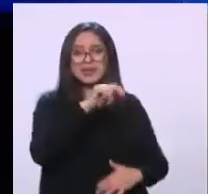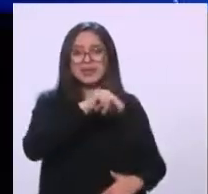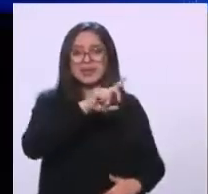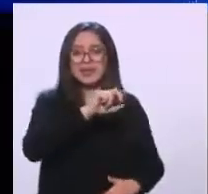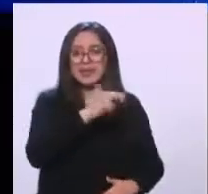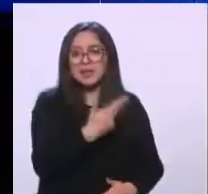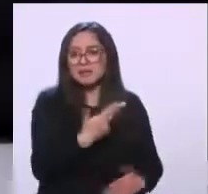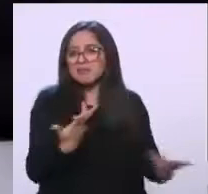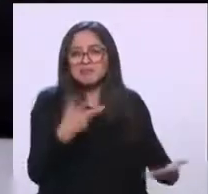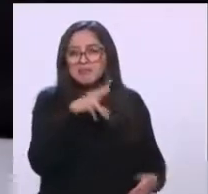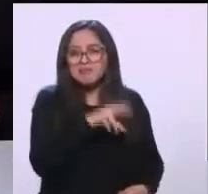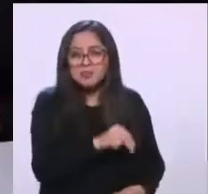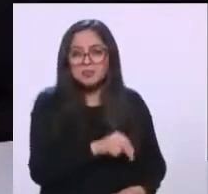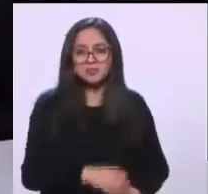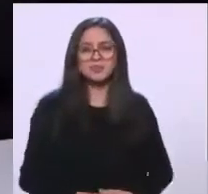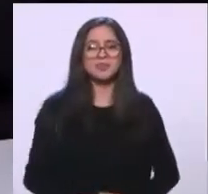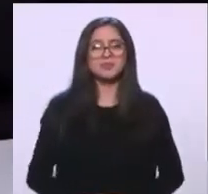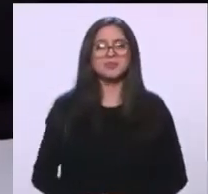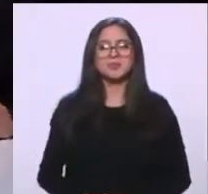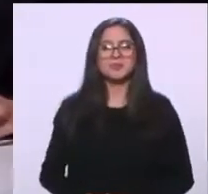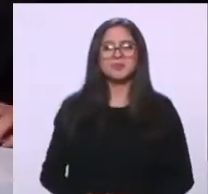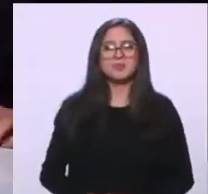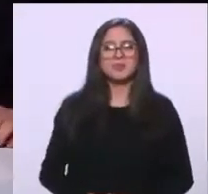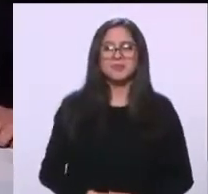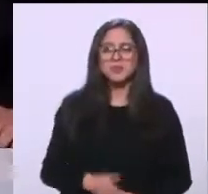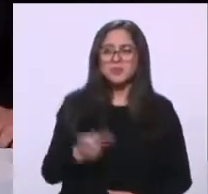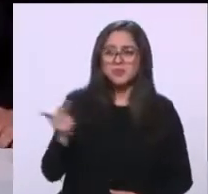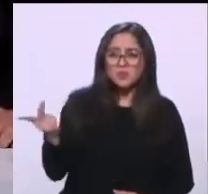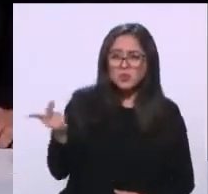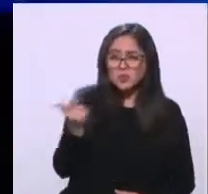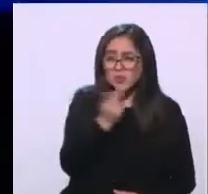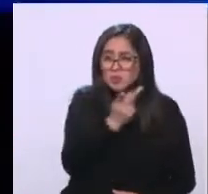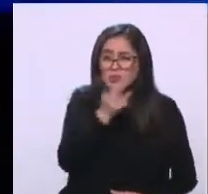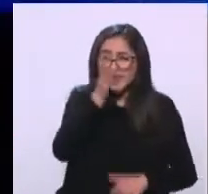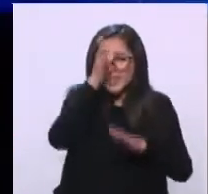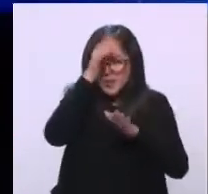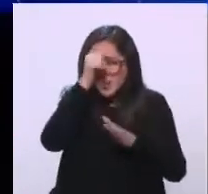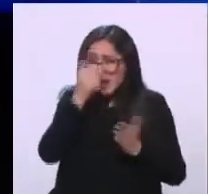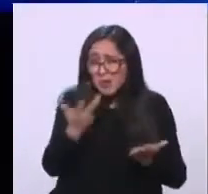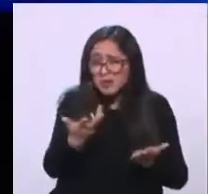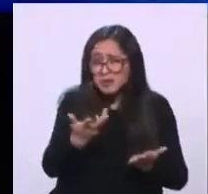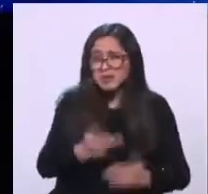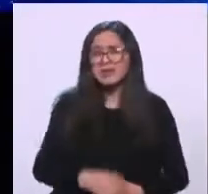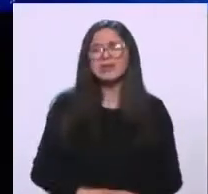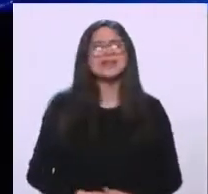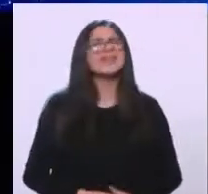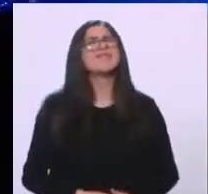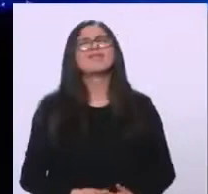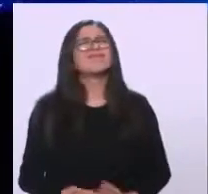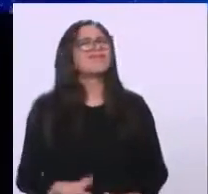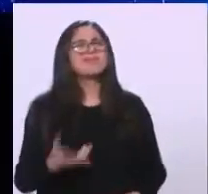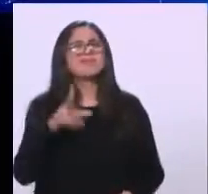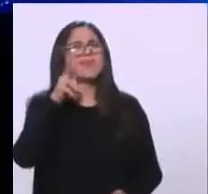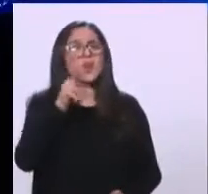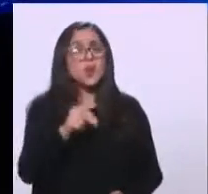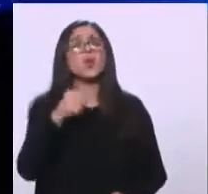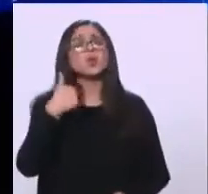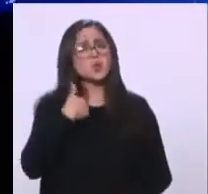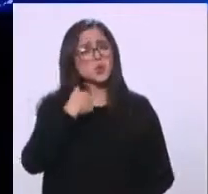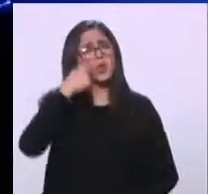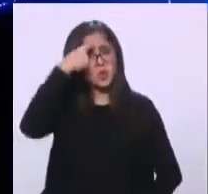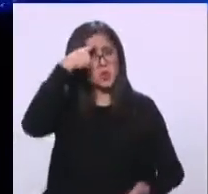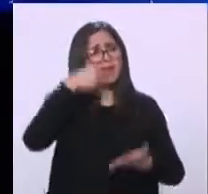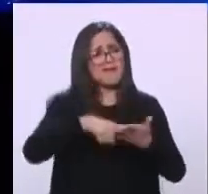de ambas partes, dices? Digamos, ahí no sé qué tanto, ¿no? Yo creo que del gobierno ha faltado